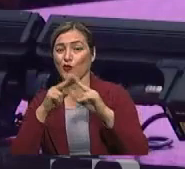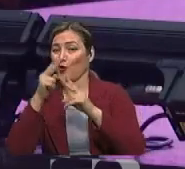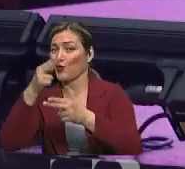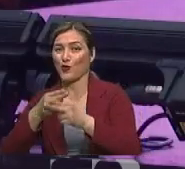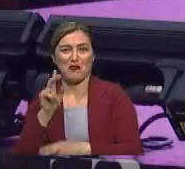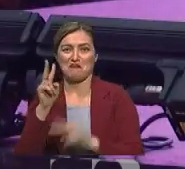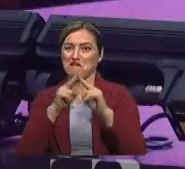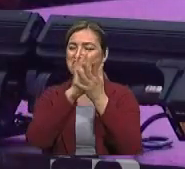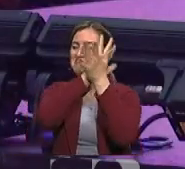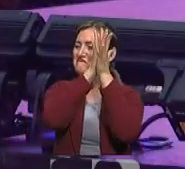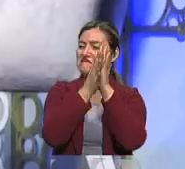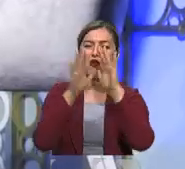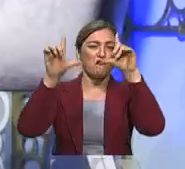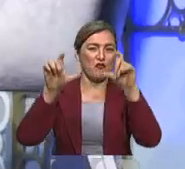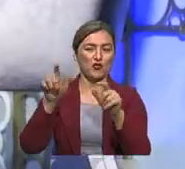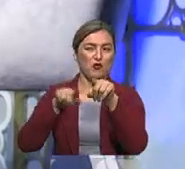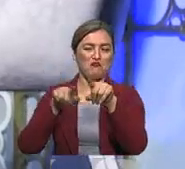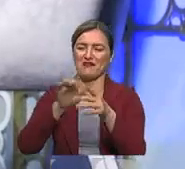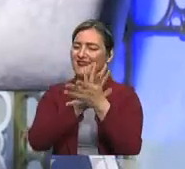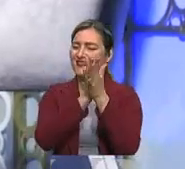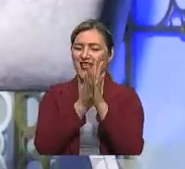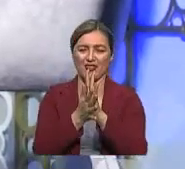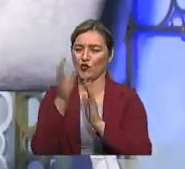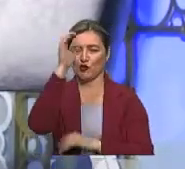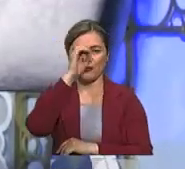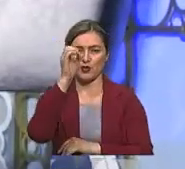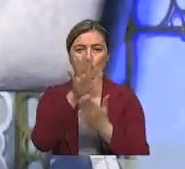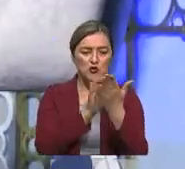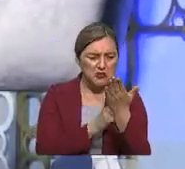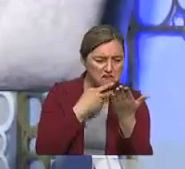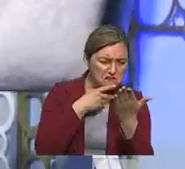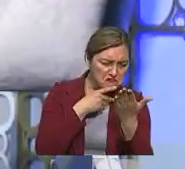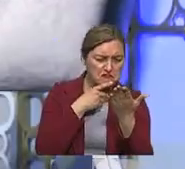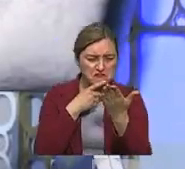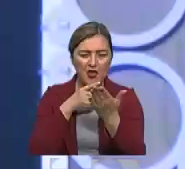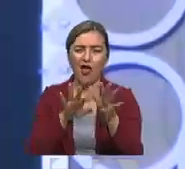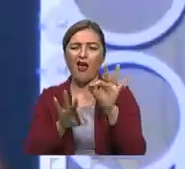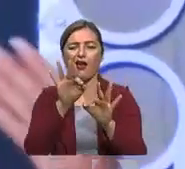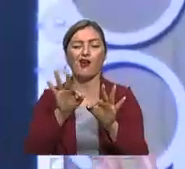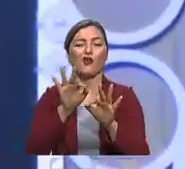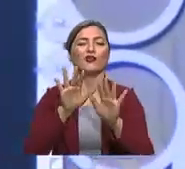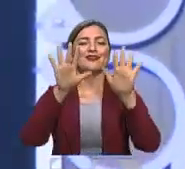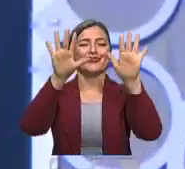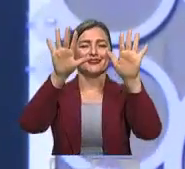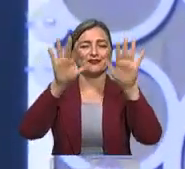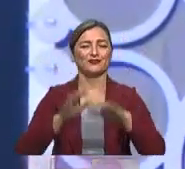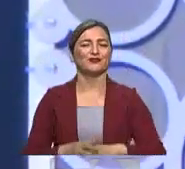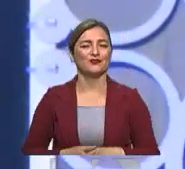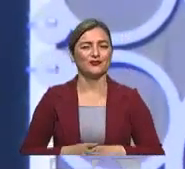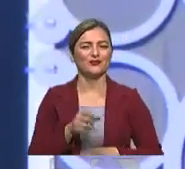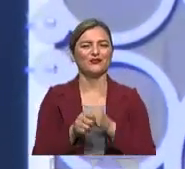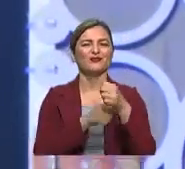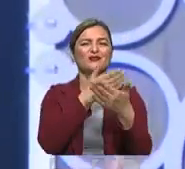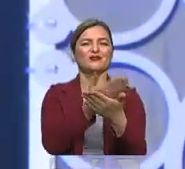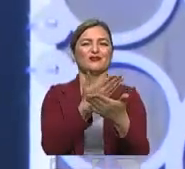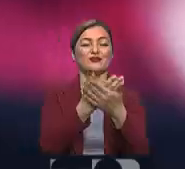ni fotografías de las concursantes. Luego de las entrevistas presenciales, ellas fueron las 10 elegidas. Este año la propuesta para el trabajo social